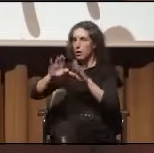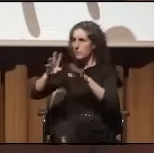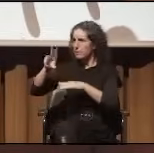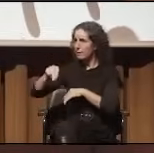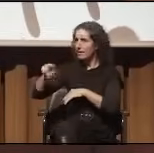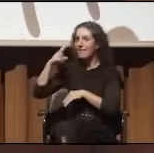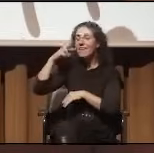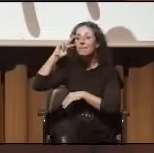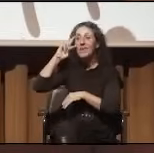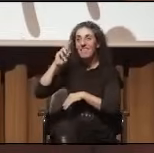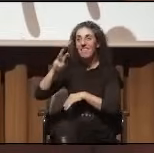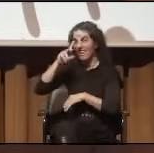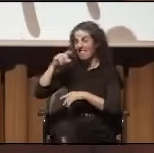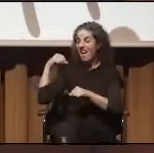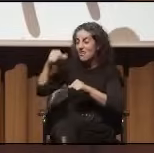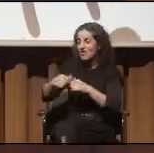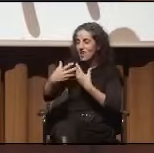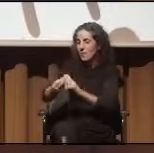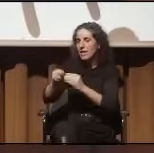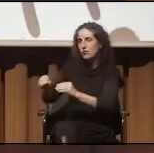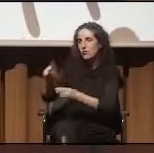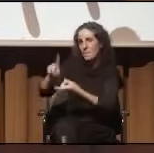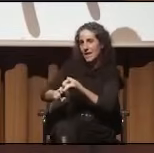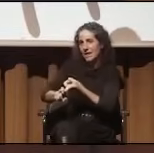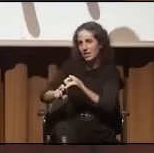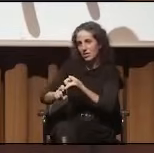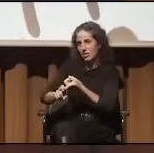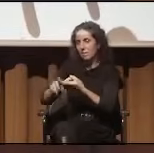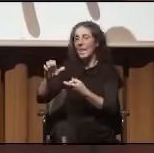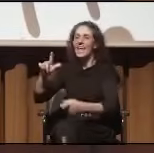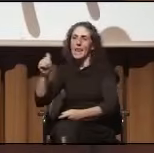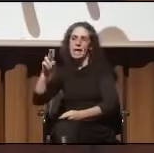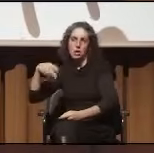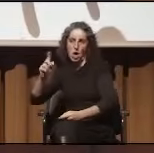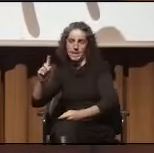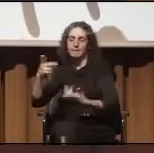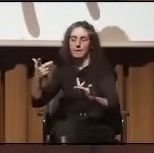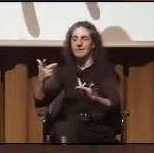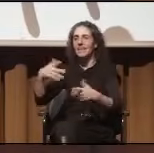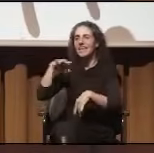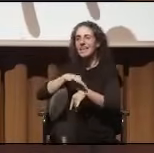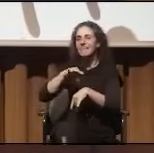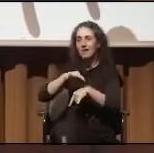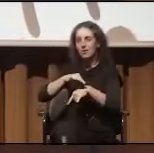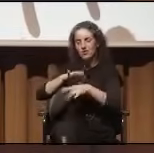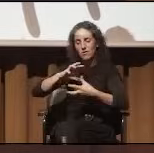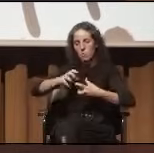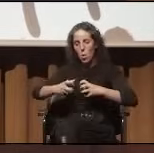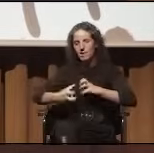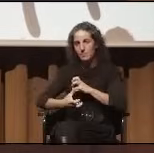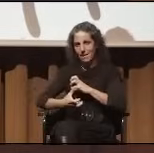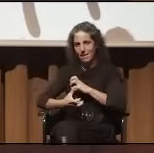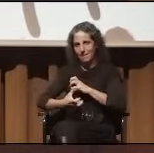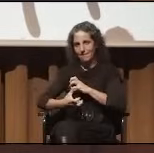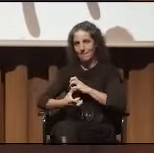13 años, que tuvo una esclerosis múltiple. No era una ELA, pero era muy parecido. Y entonces a mí me saltó la alegría enseguida. Digo, Montse,